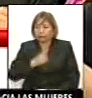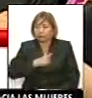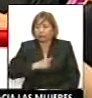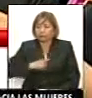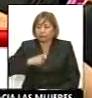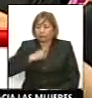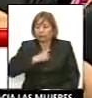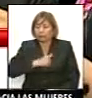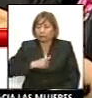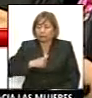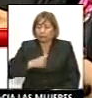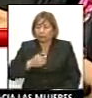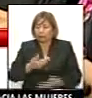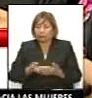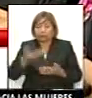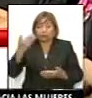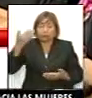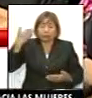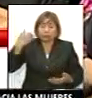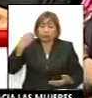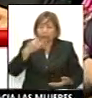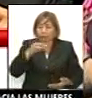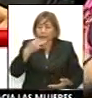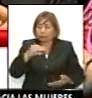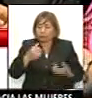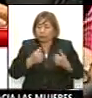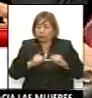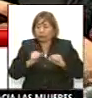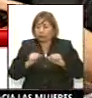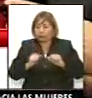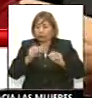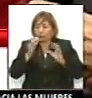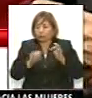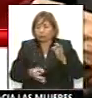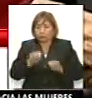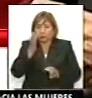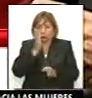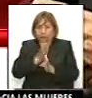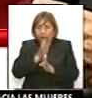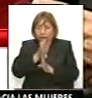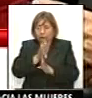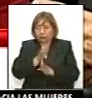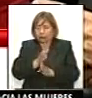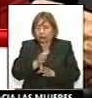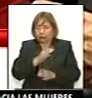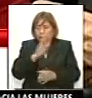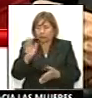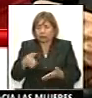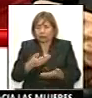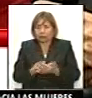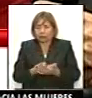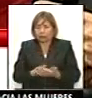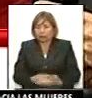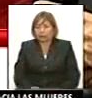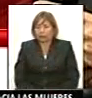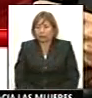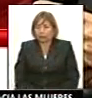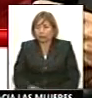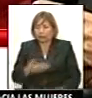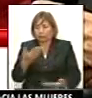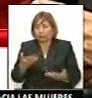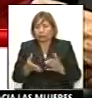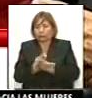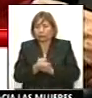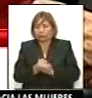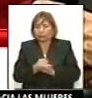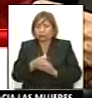que en las anteriores siempre hemos tratado de hacer lo justo y lo correcto, pero no todos, Presidenta. Hay colegas que porque